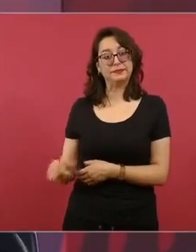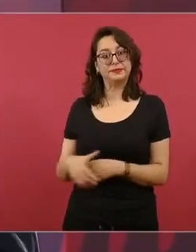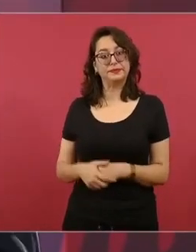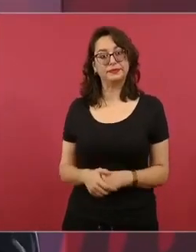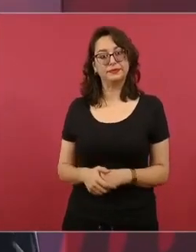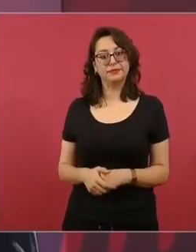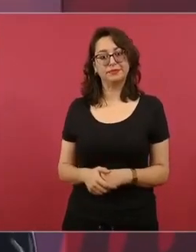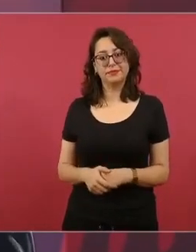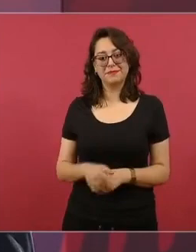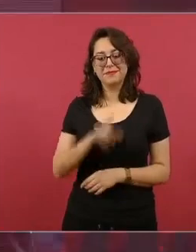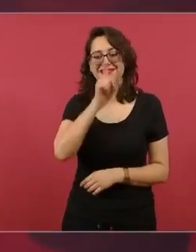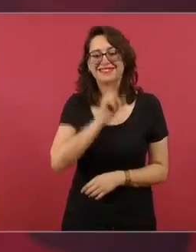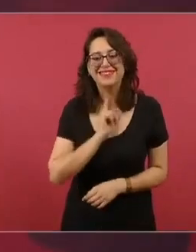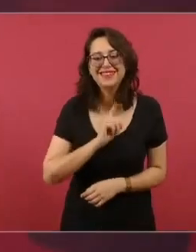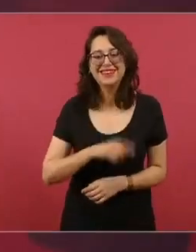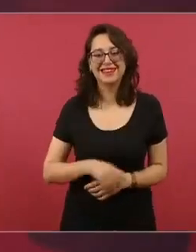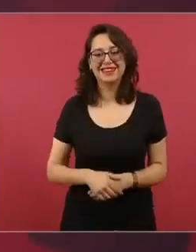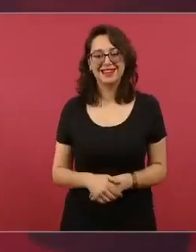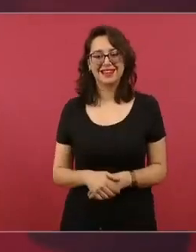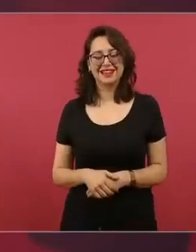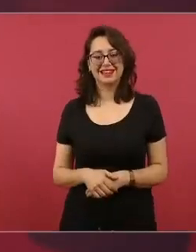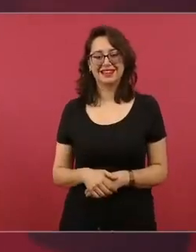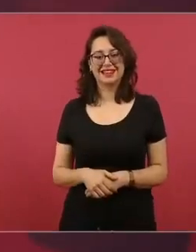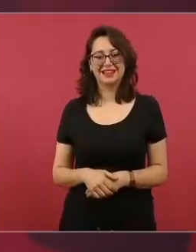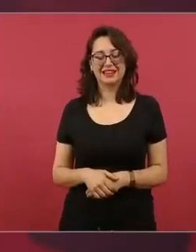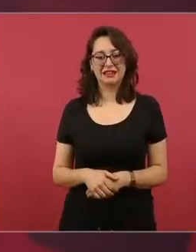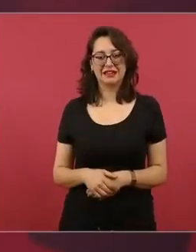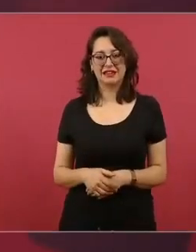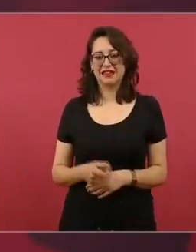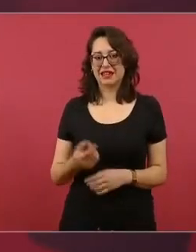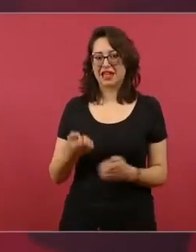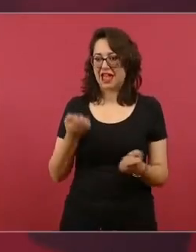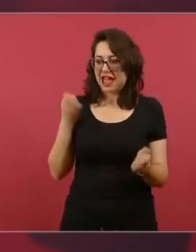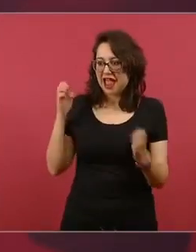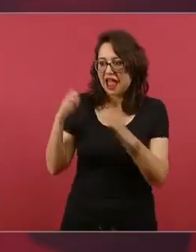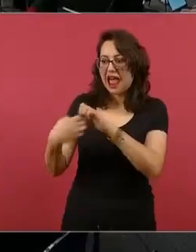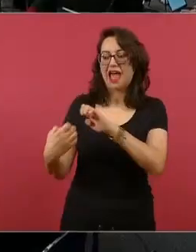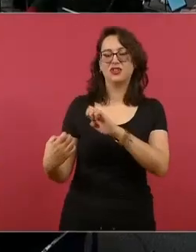Y tampoco redujeron la inflación.